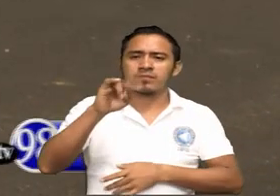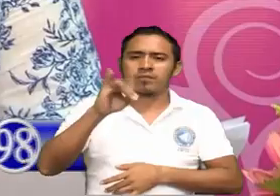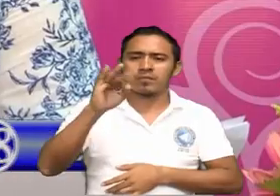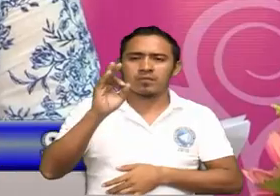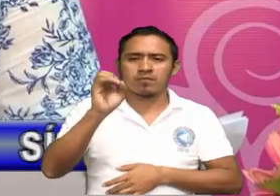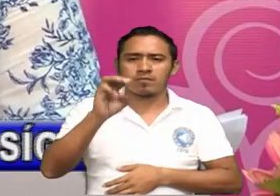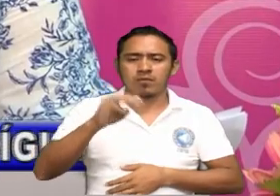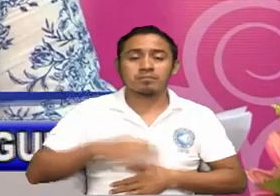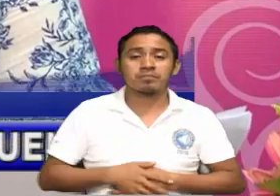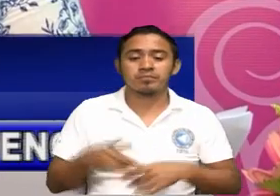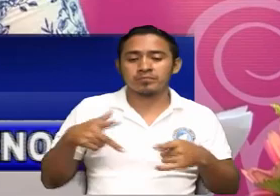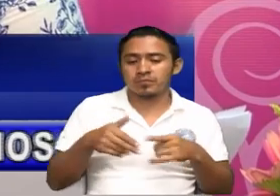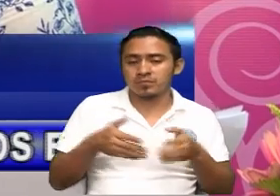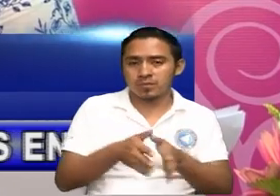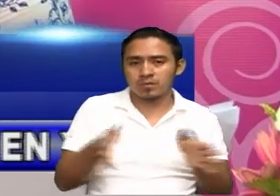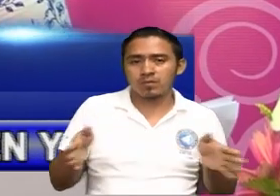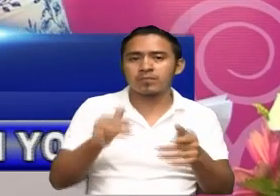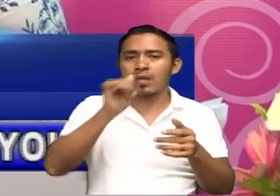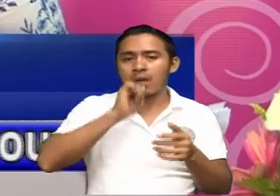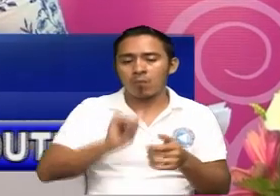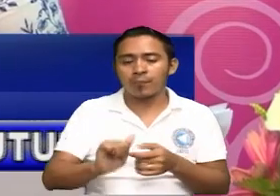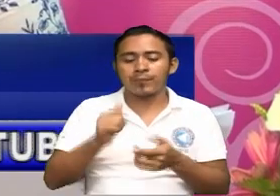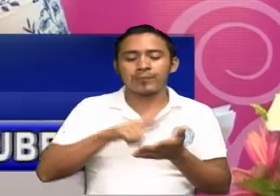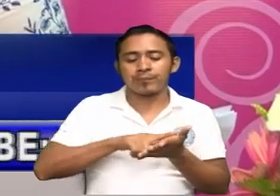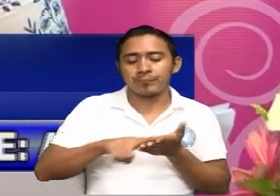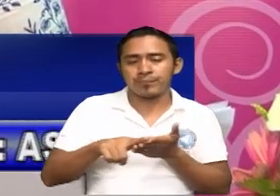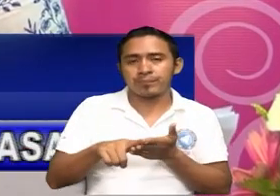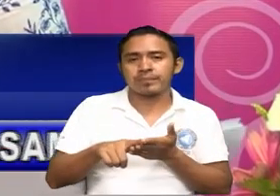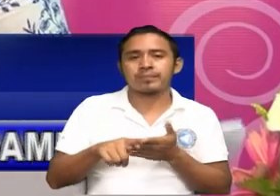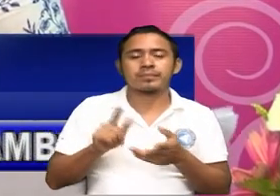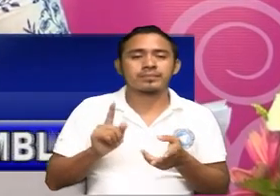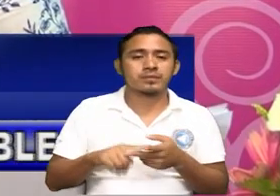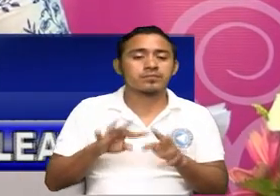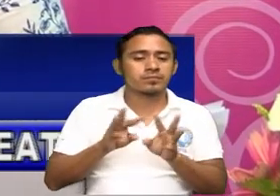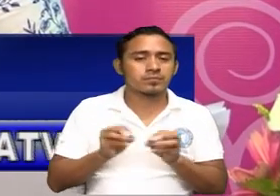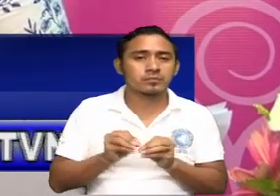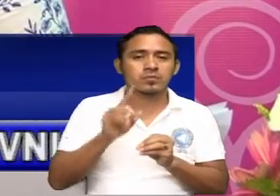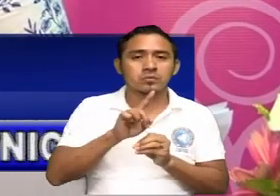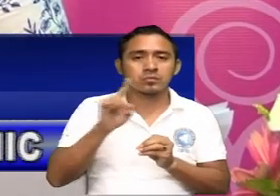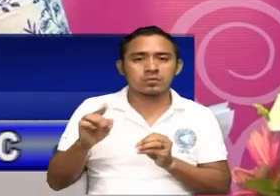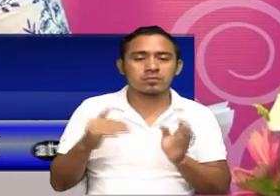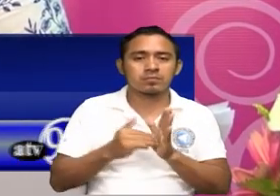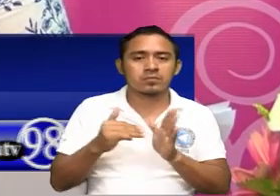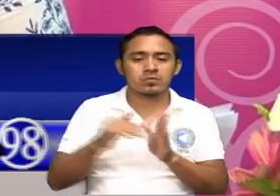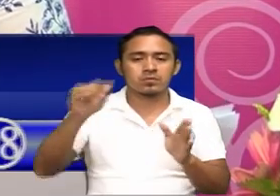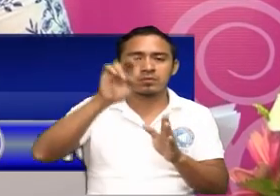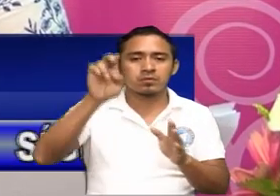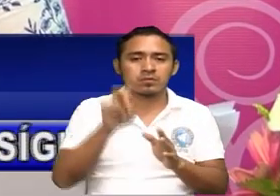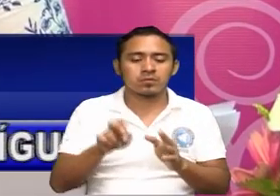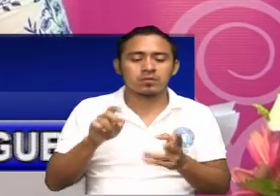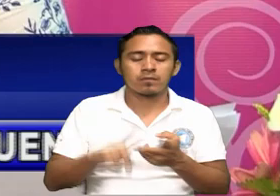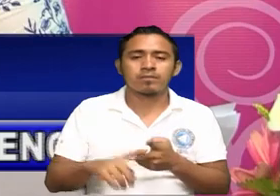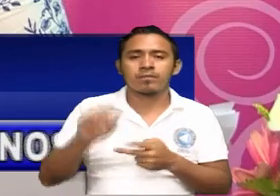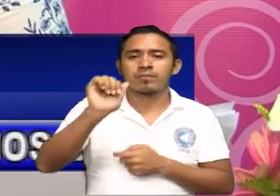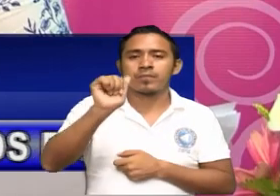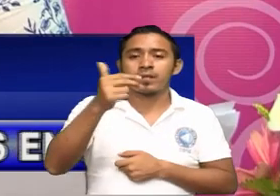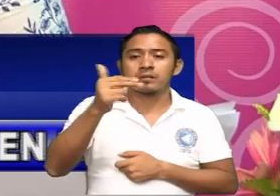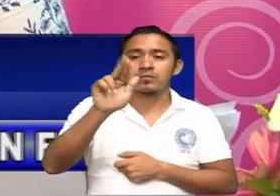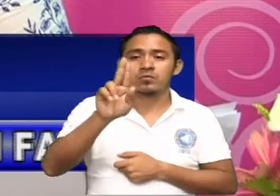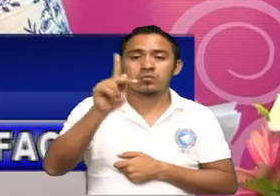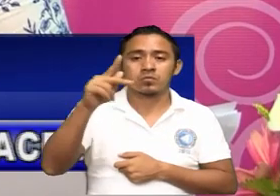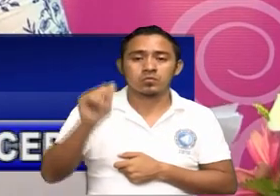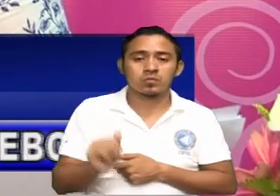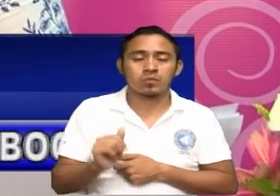Municipal. Inauguración del sistema de abastecimiento de agua potable con una inversión de 11 millones de córdobas. Achuapa, en el municipio de